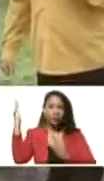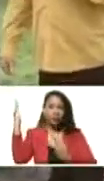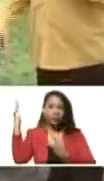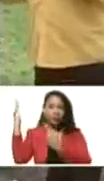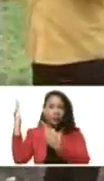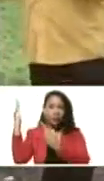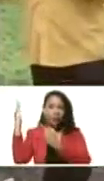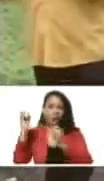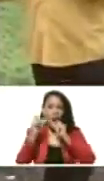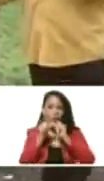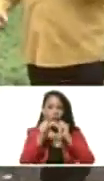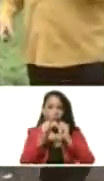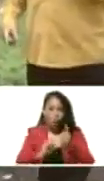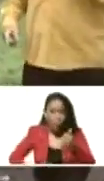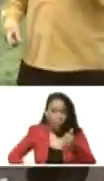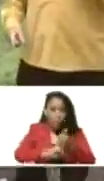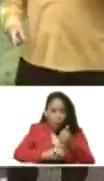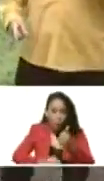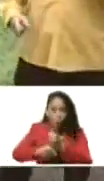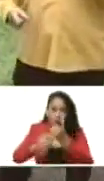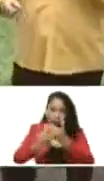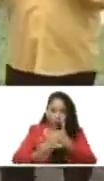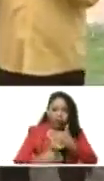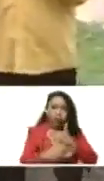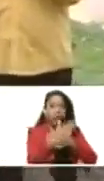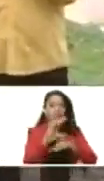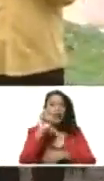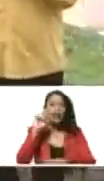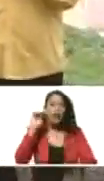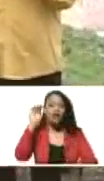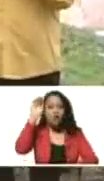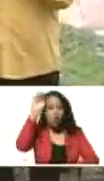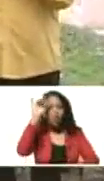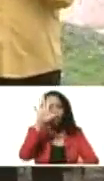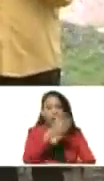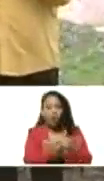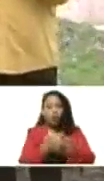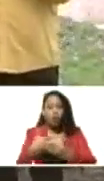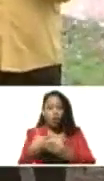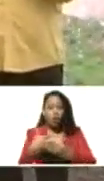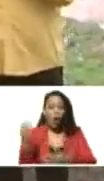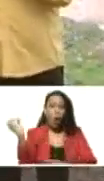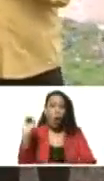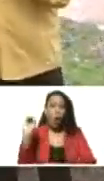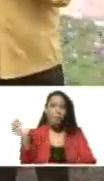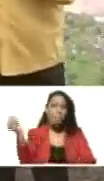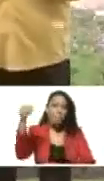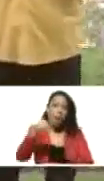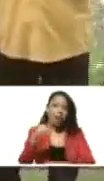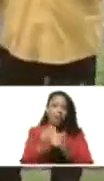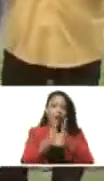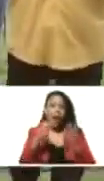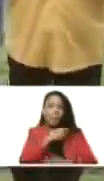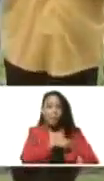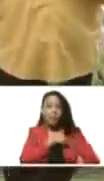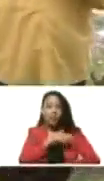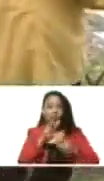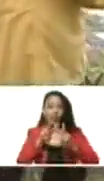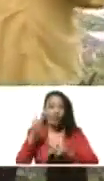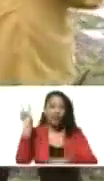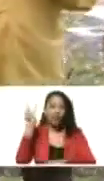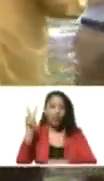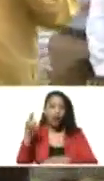Y seguimos adelante, rumbo a los 5 millones o más de la Gran Misión Vivienda Venezuela. Bueno, vamos